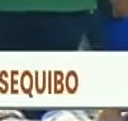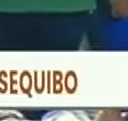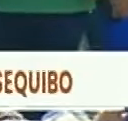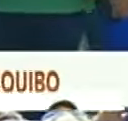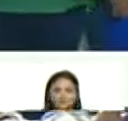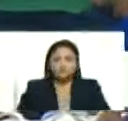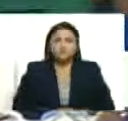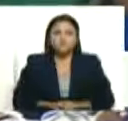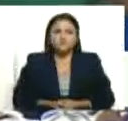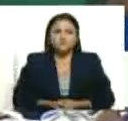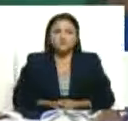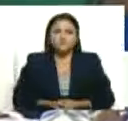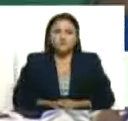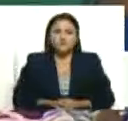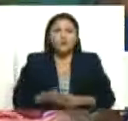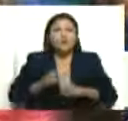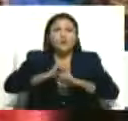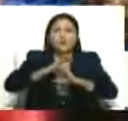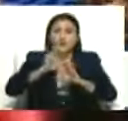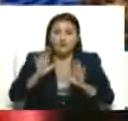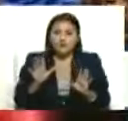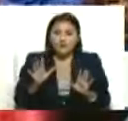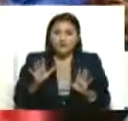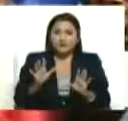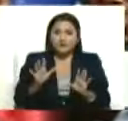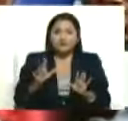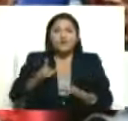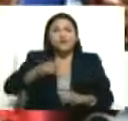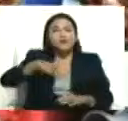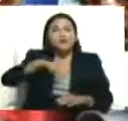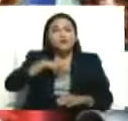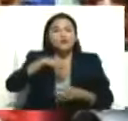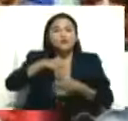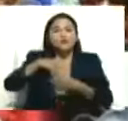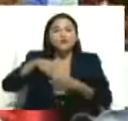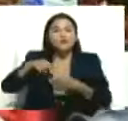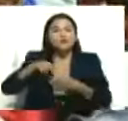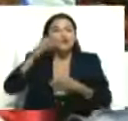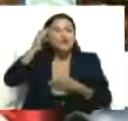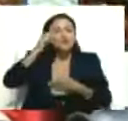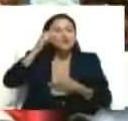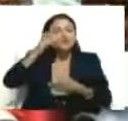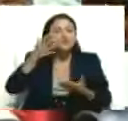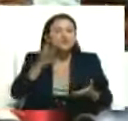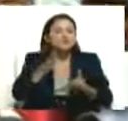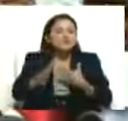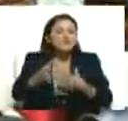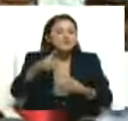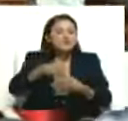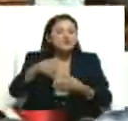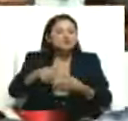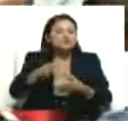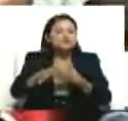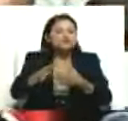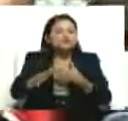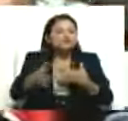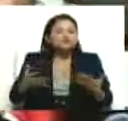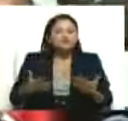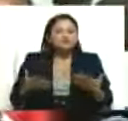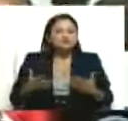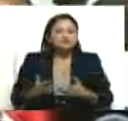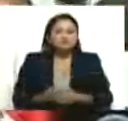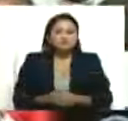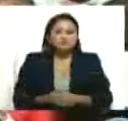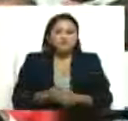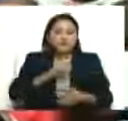conciencia, con claridad de lo que nosotros estamos votando y lo que significa cada voto, lo que significa cada sí,